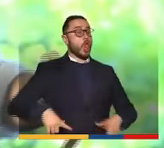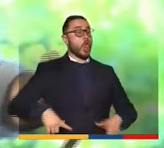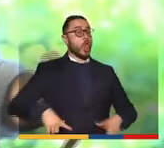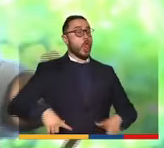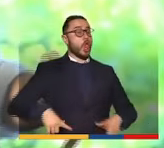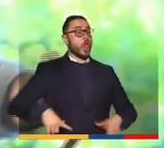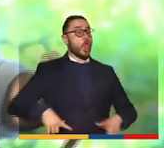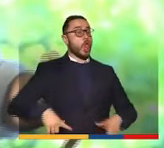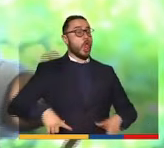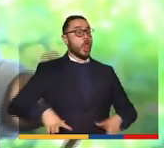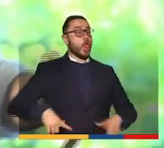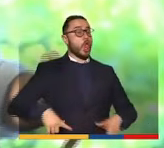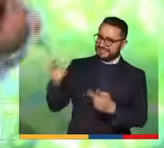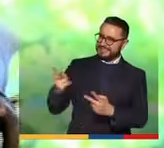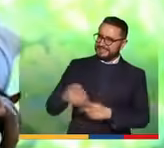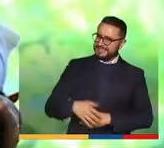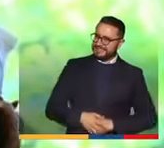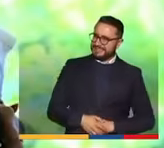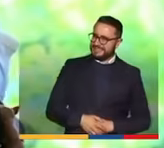su educación